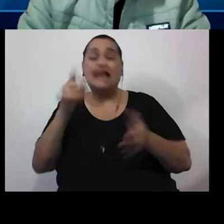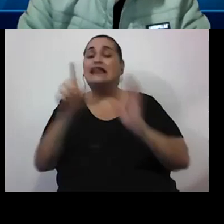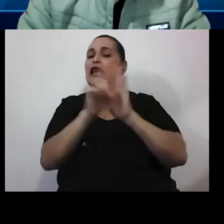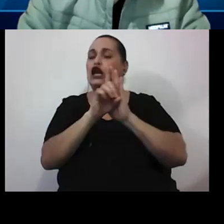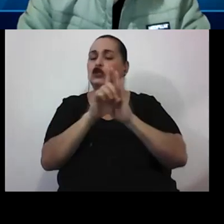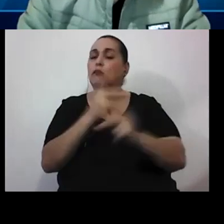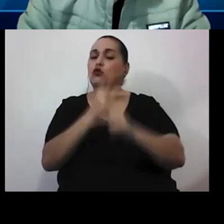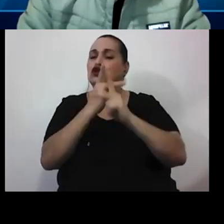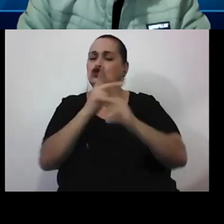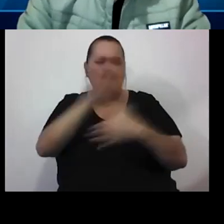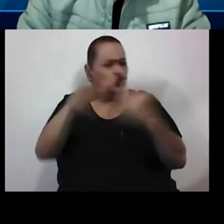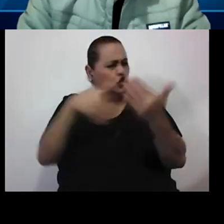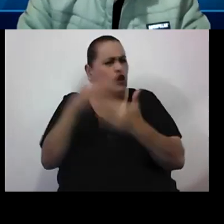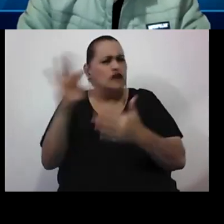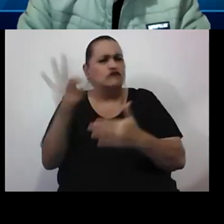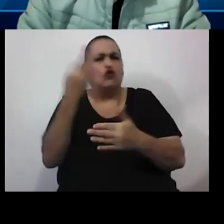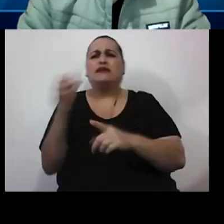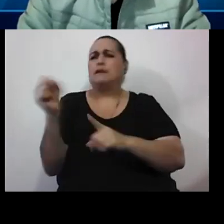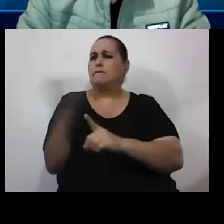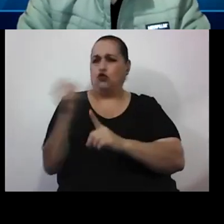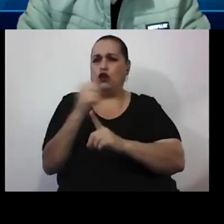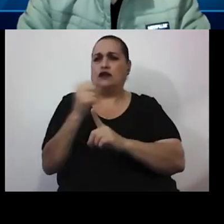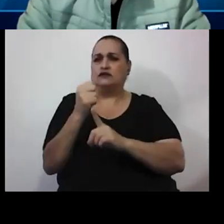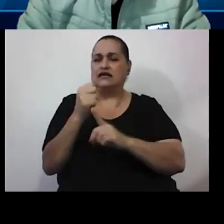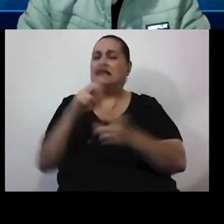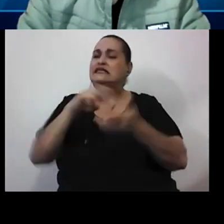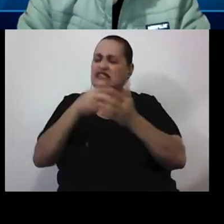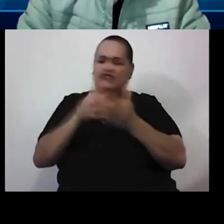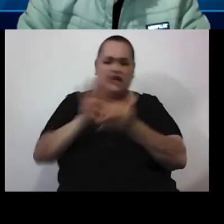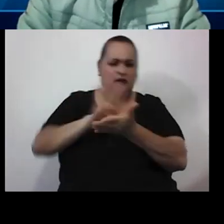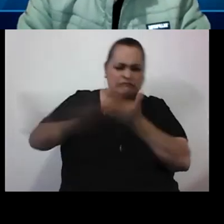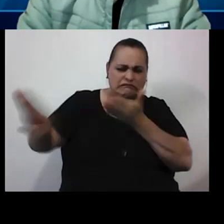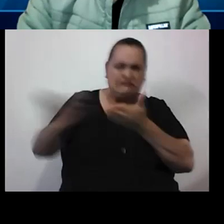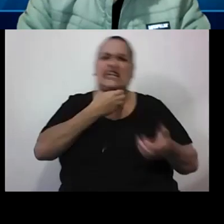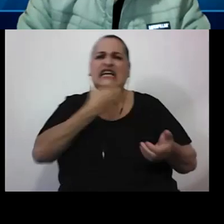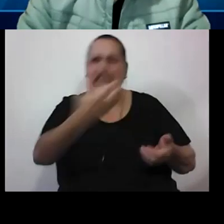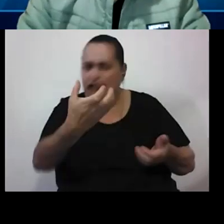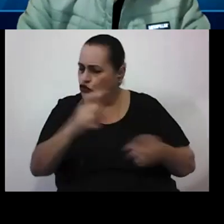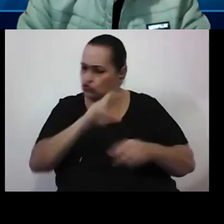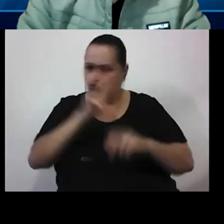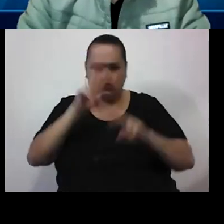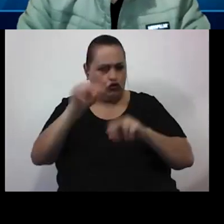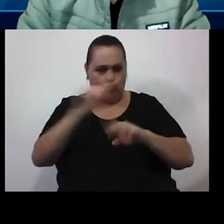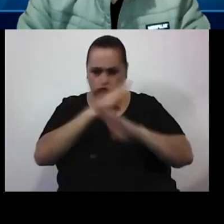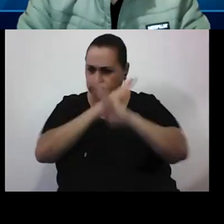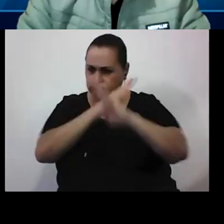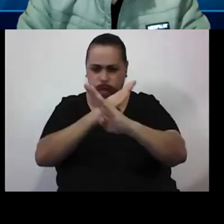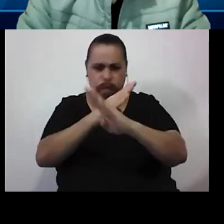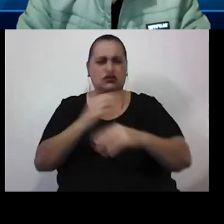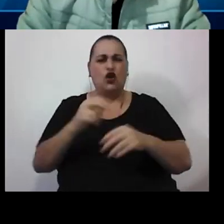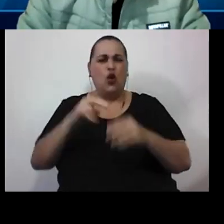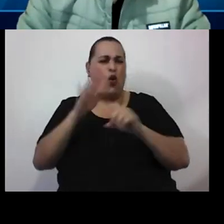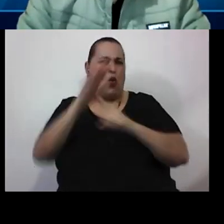de violencia. Eso quiere decir erradicar los gritos, erradicar la